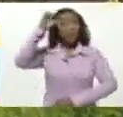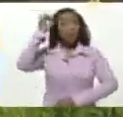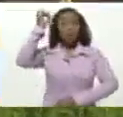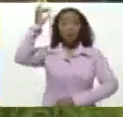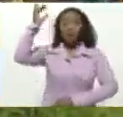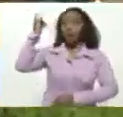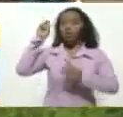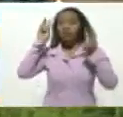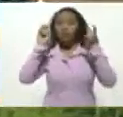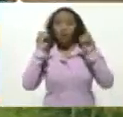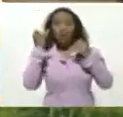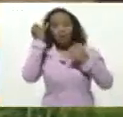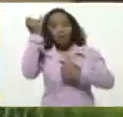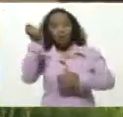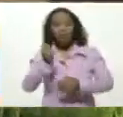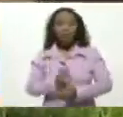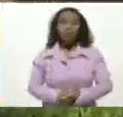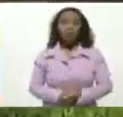¿verdad?